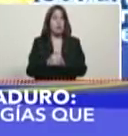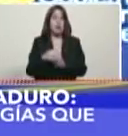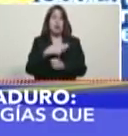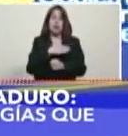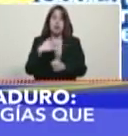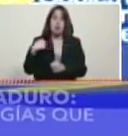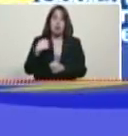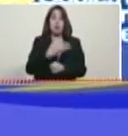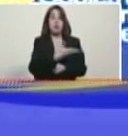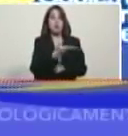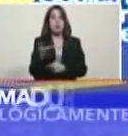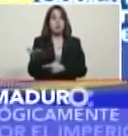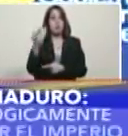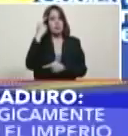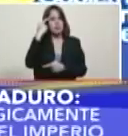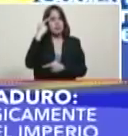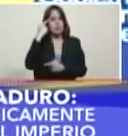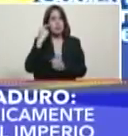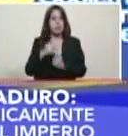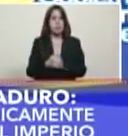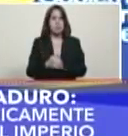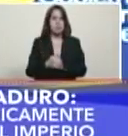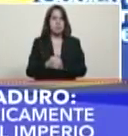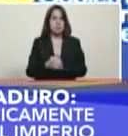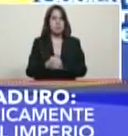sepan, y le hablo